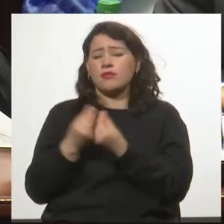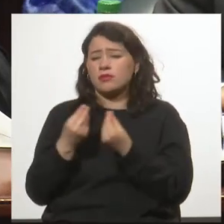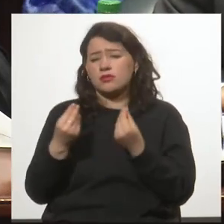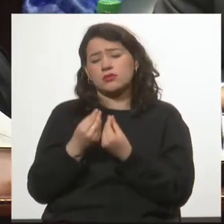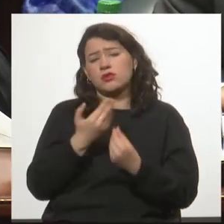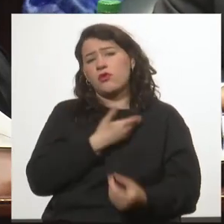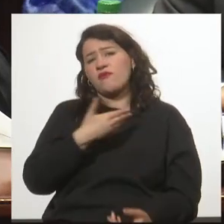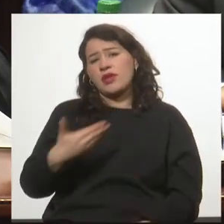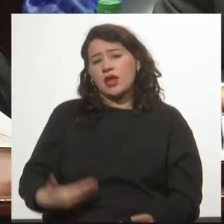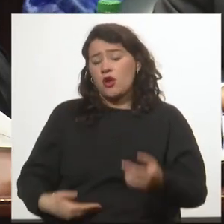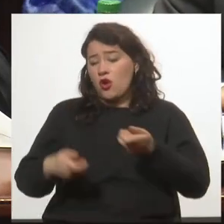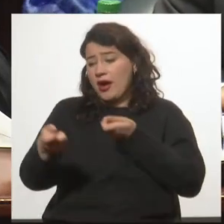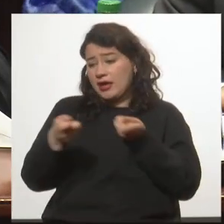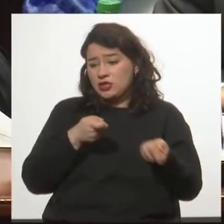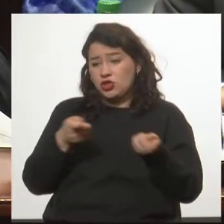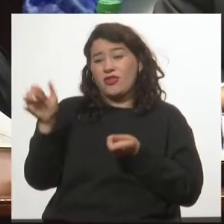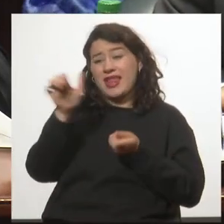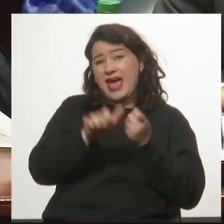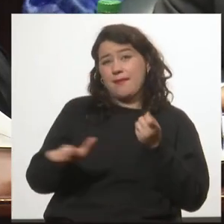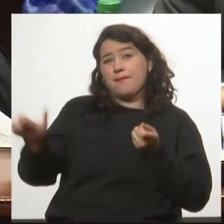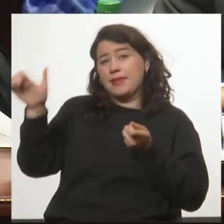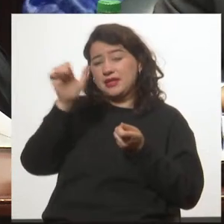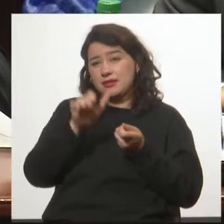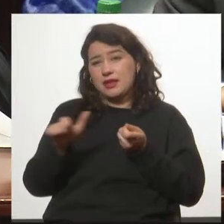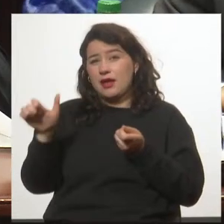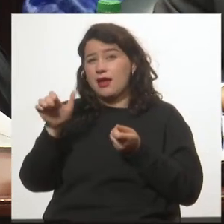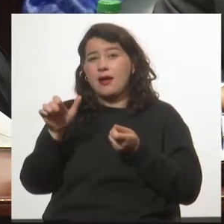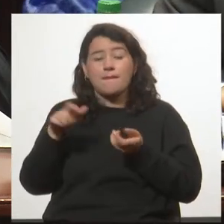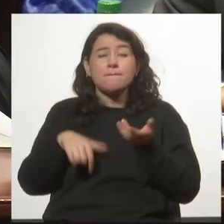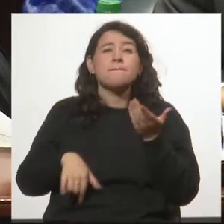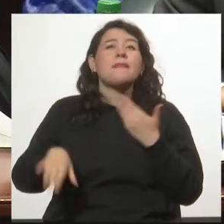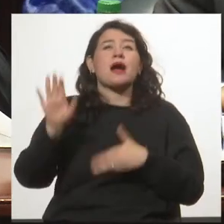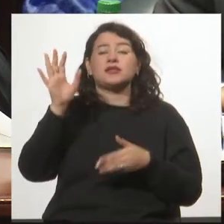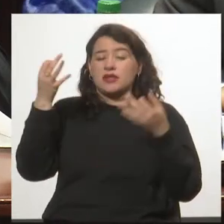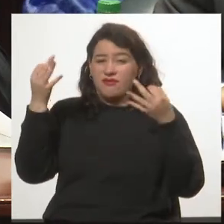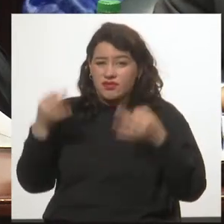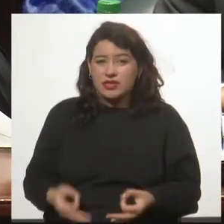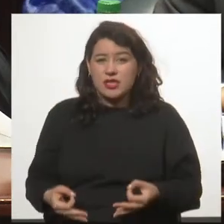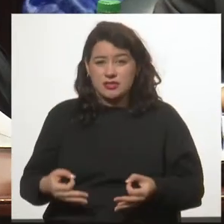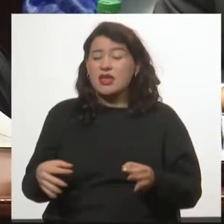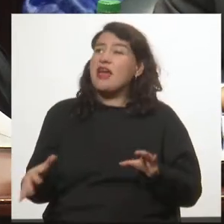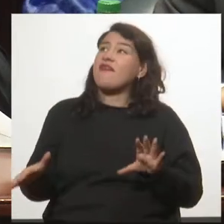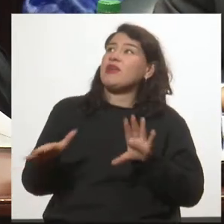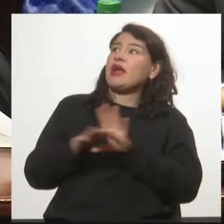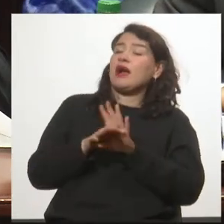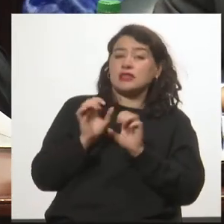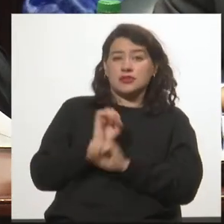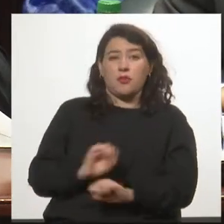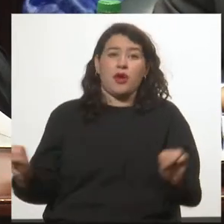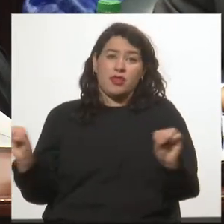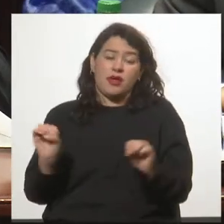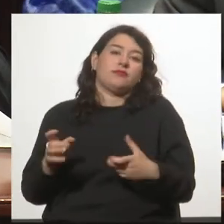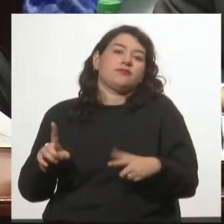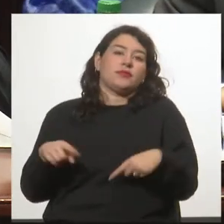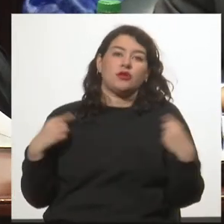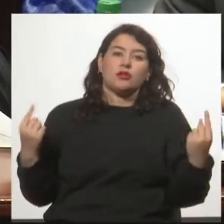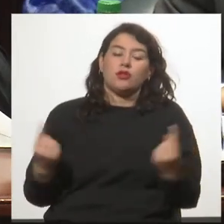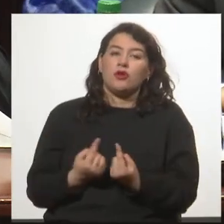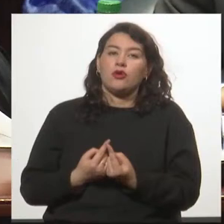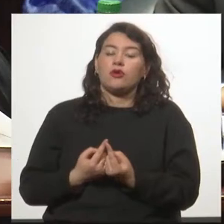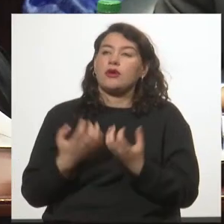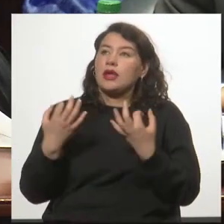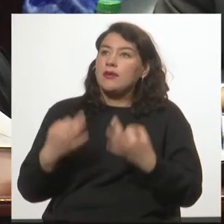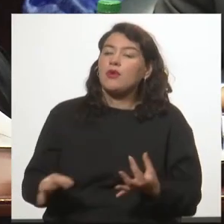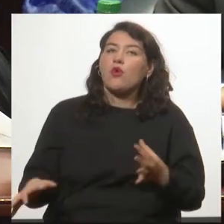gobierno que la gestión empresarial sea lo más eficiente y eficaz posible que se base en